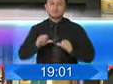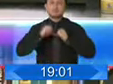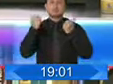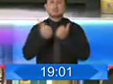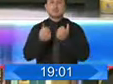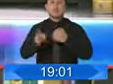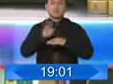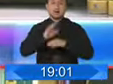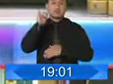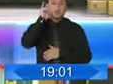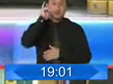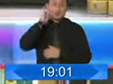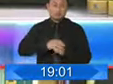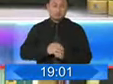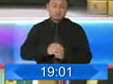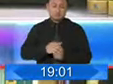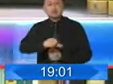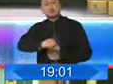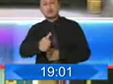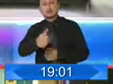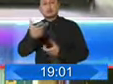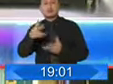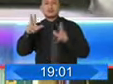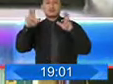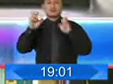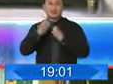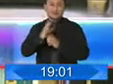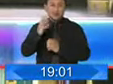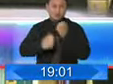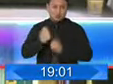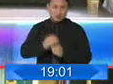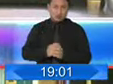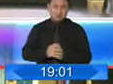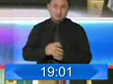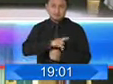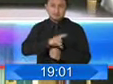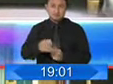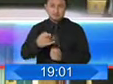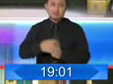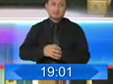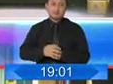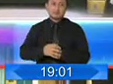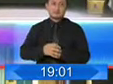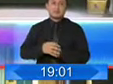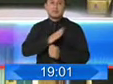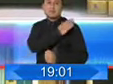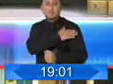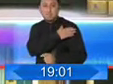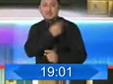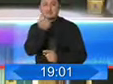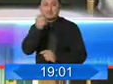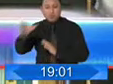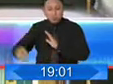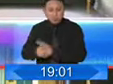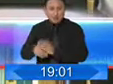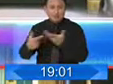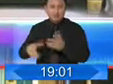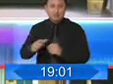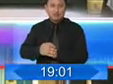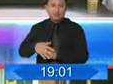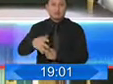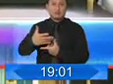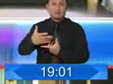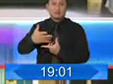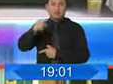en Sangolquí que habían otros delitos imprescriptibles, se agregaron el peculado, el cohecho, el enriquecimiento ilícito, la concusión,